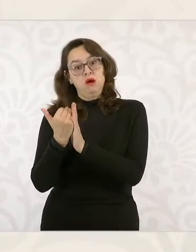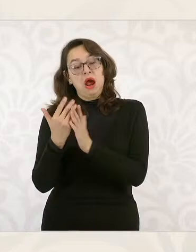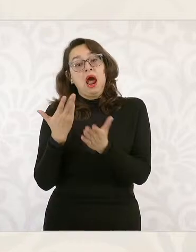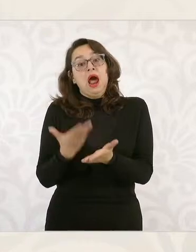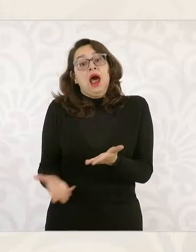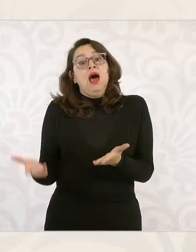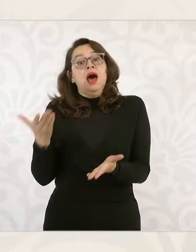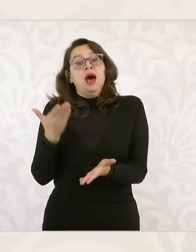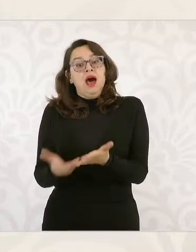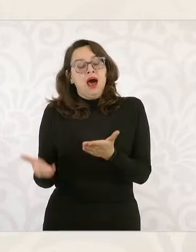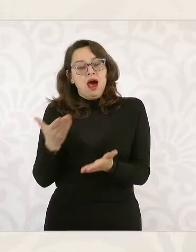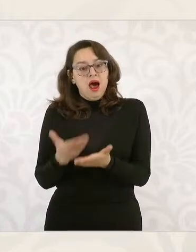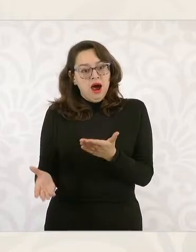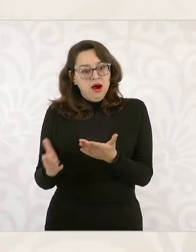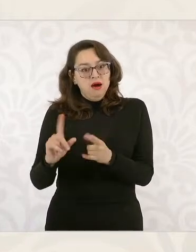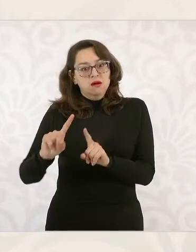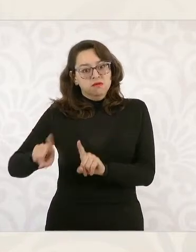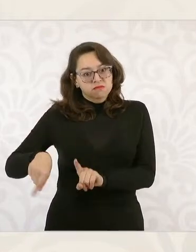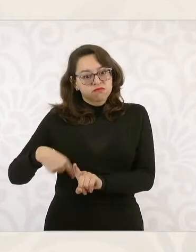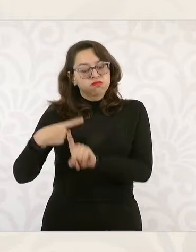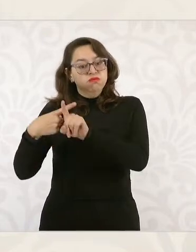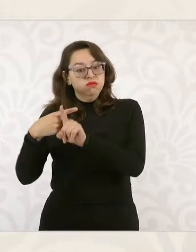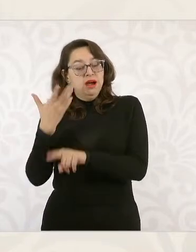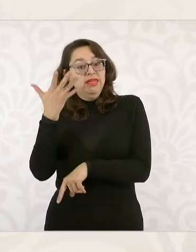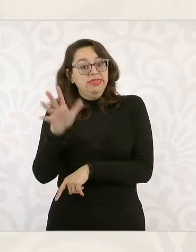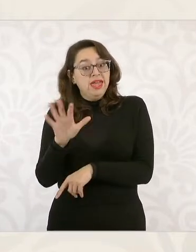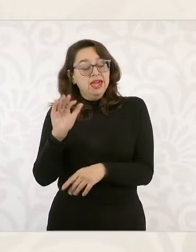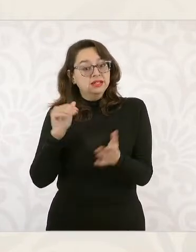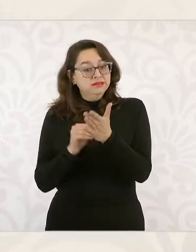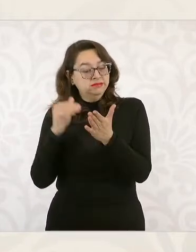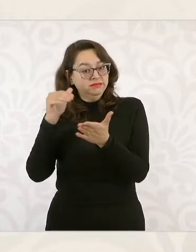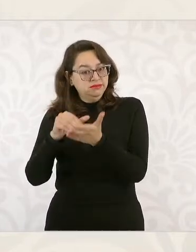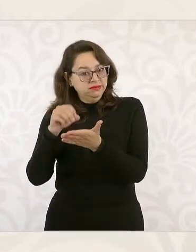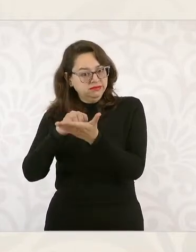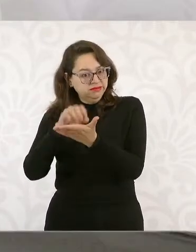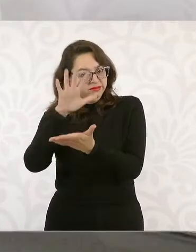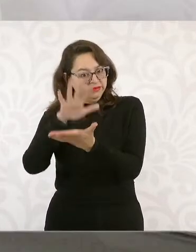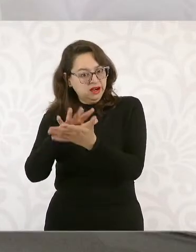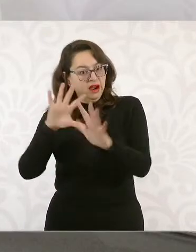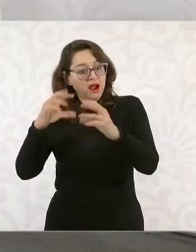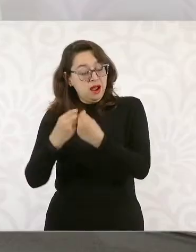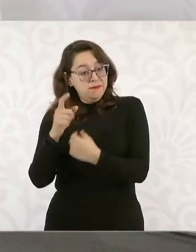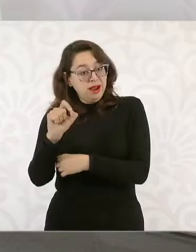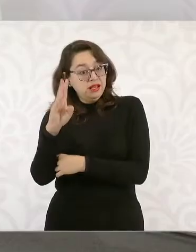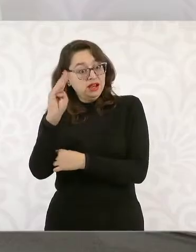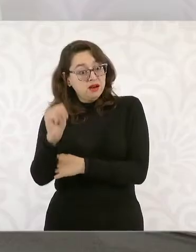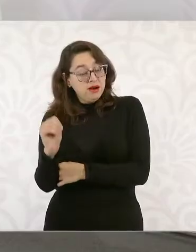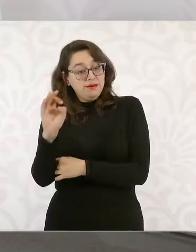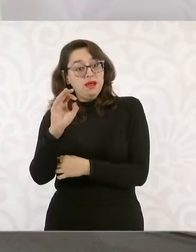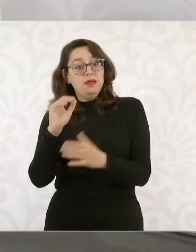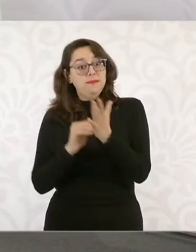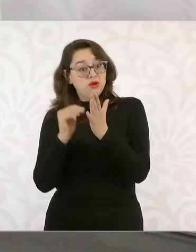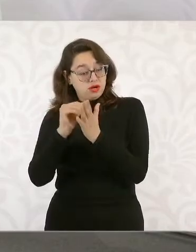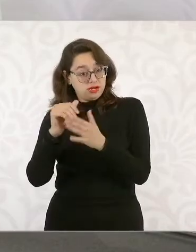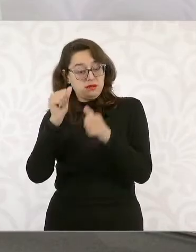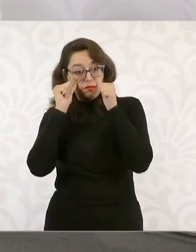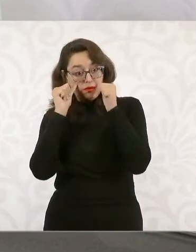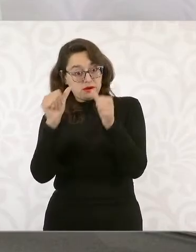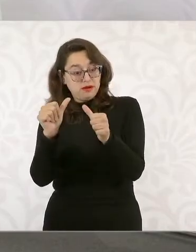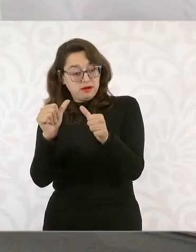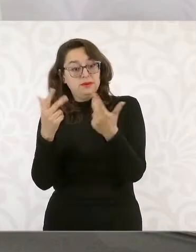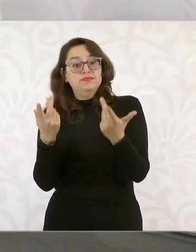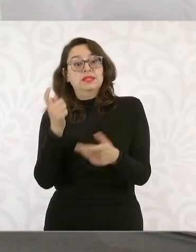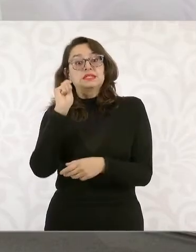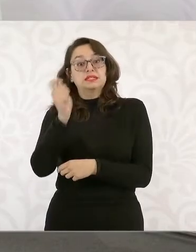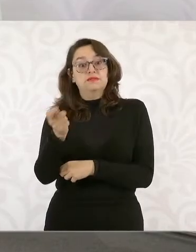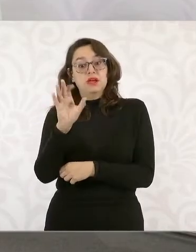de especialidad, más de las que se hacían en 2018. Este es un incremento del 48%, y